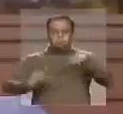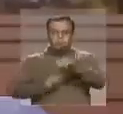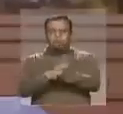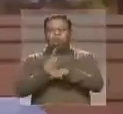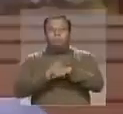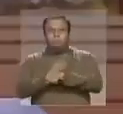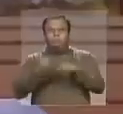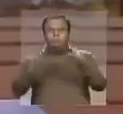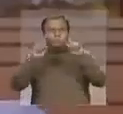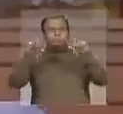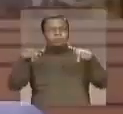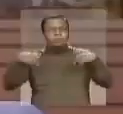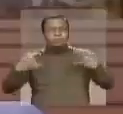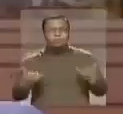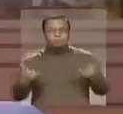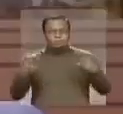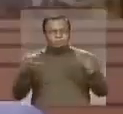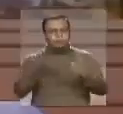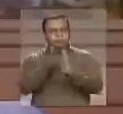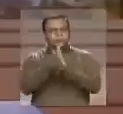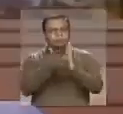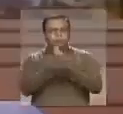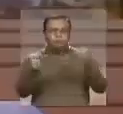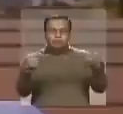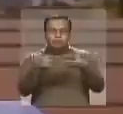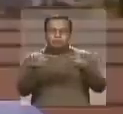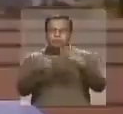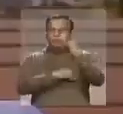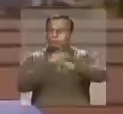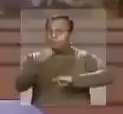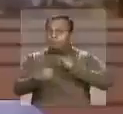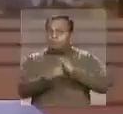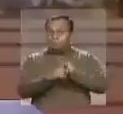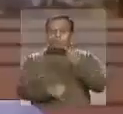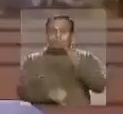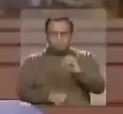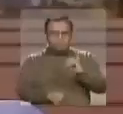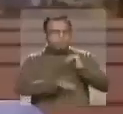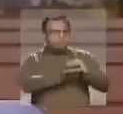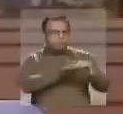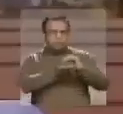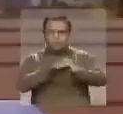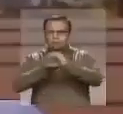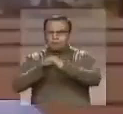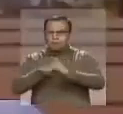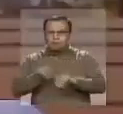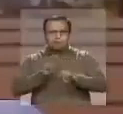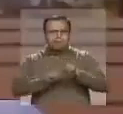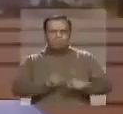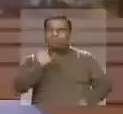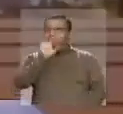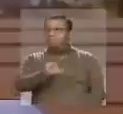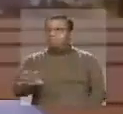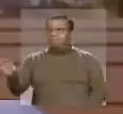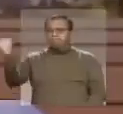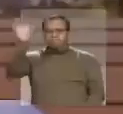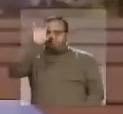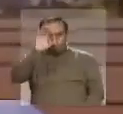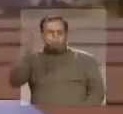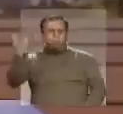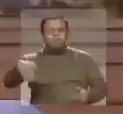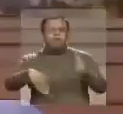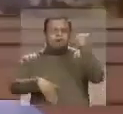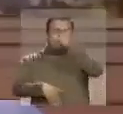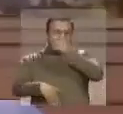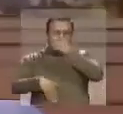hora a abordar esos asuntos a propósito de un foro internacional con más de 20 invitadas de diferentes países, de Kenia, de